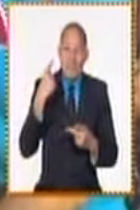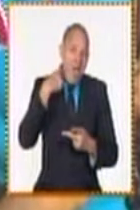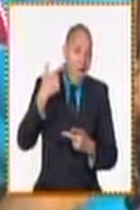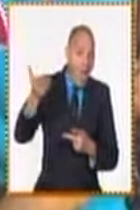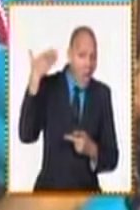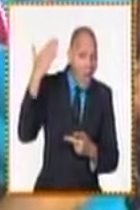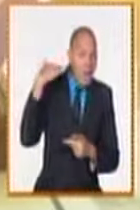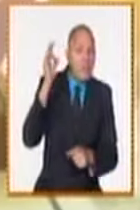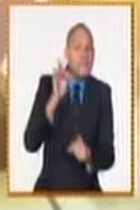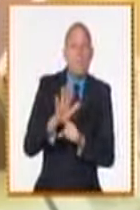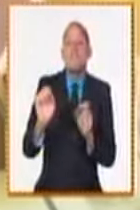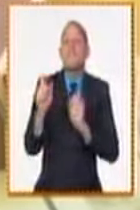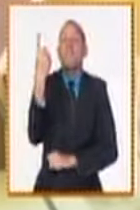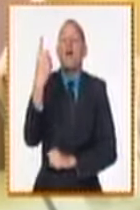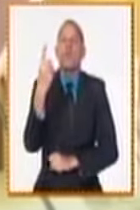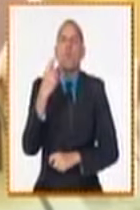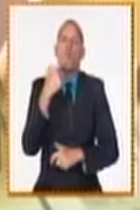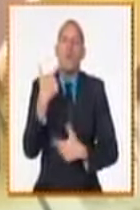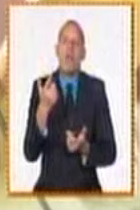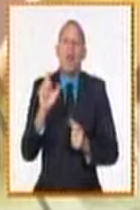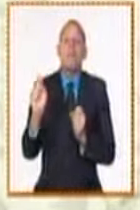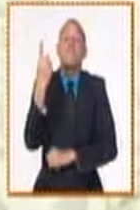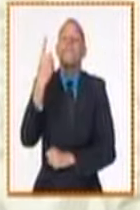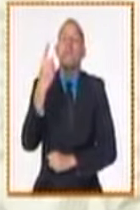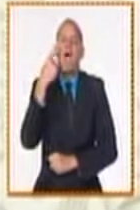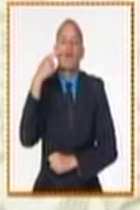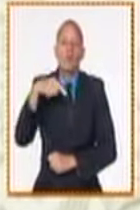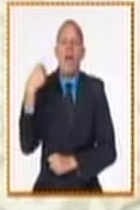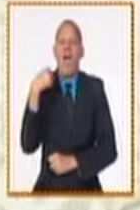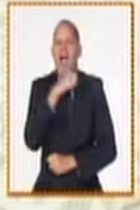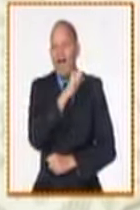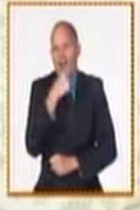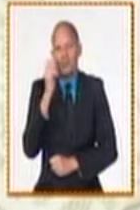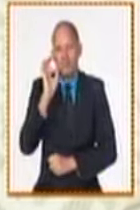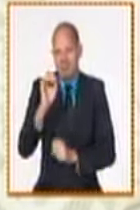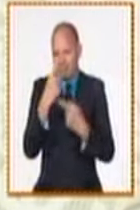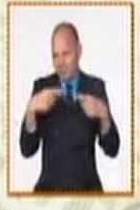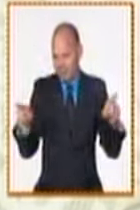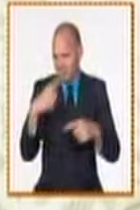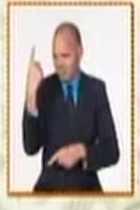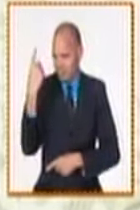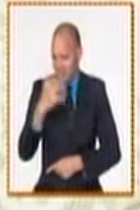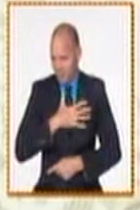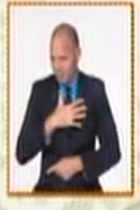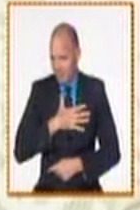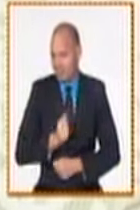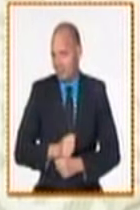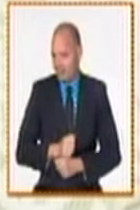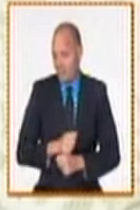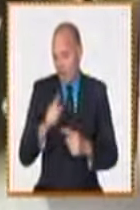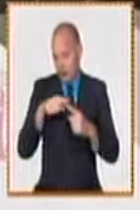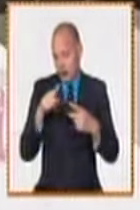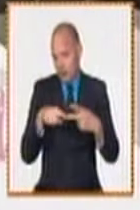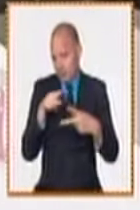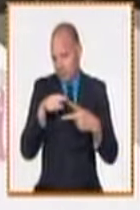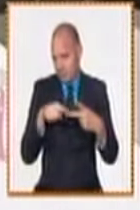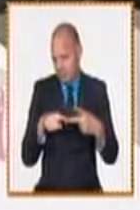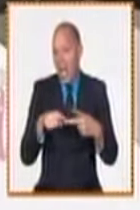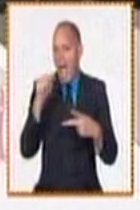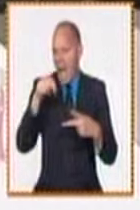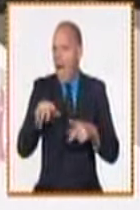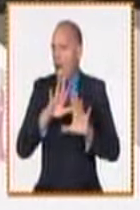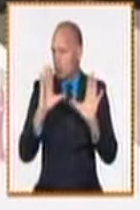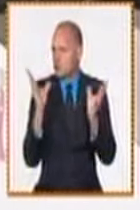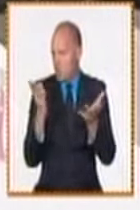de Bayamo, devenido ya en nuestro himno nacional. Y todas las instituciones culturales pues